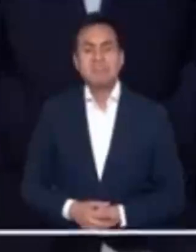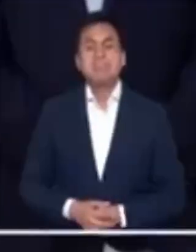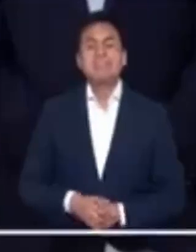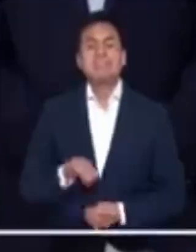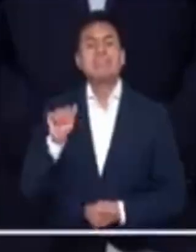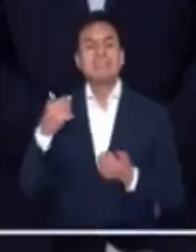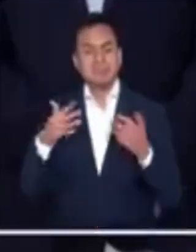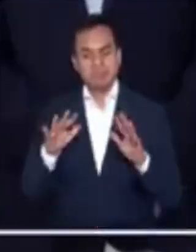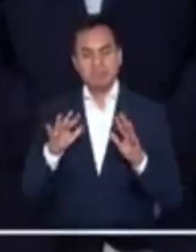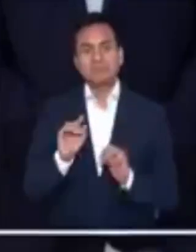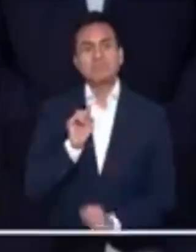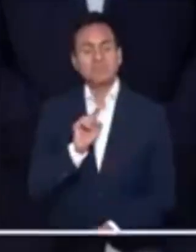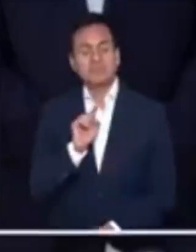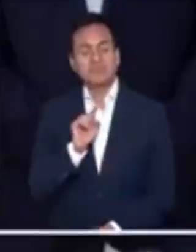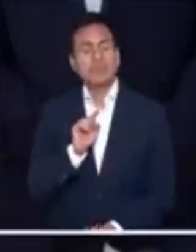Ya,